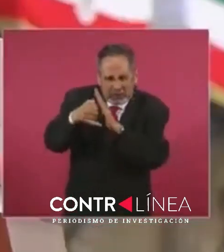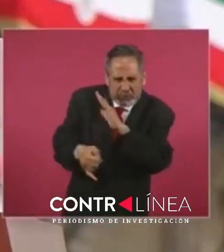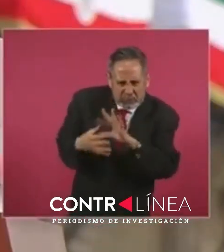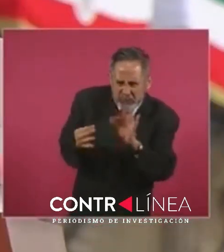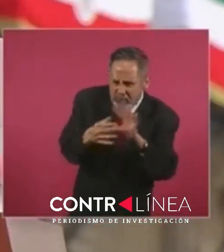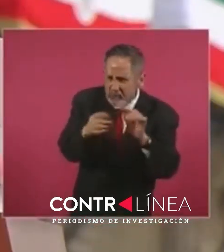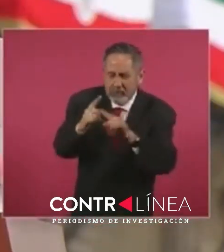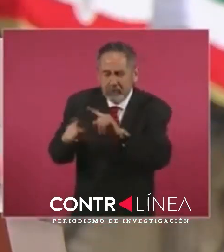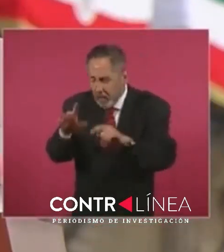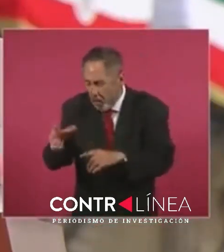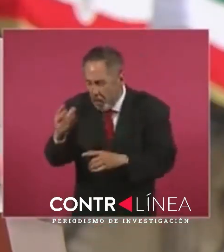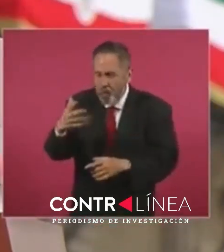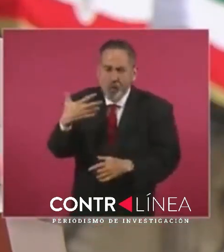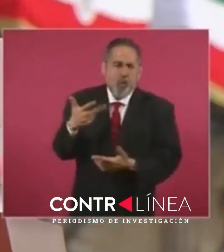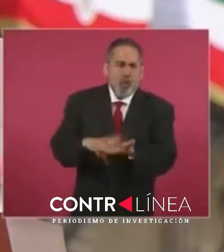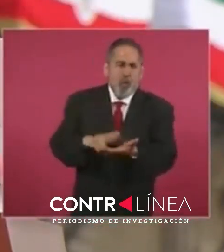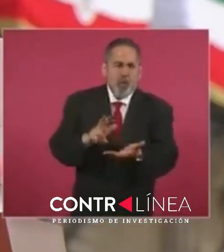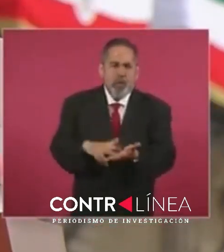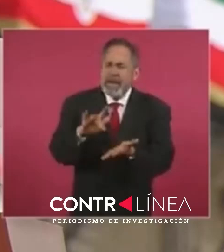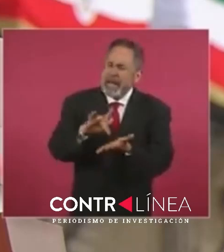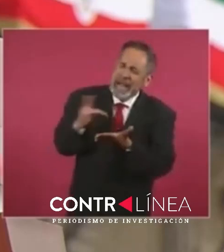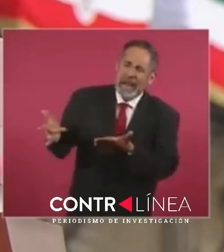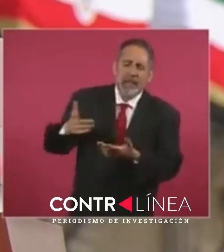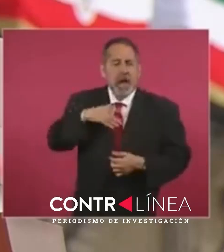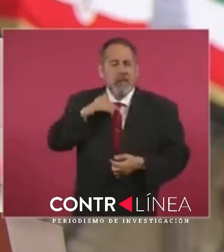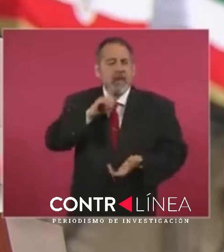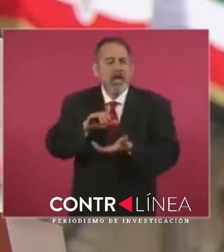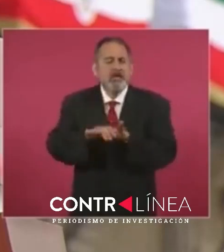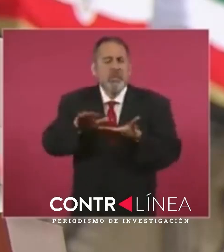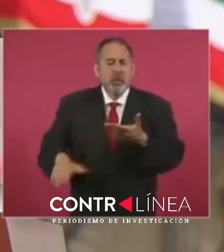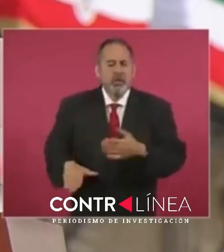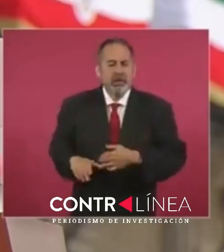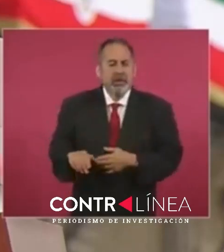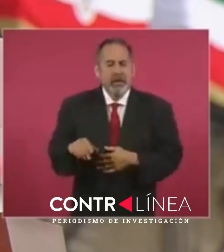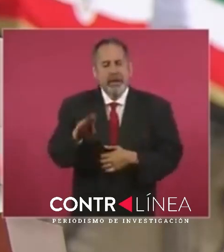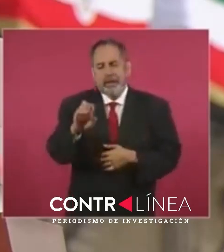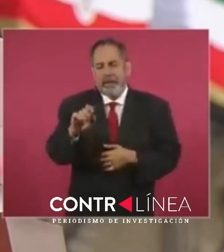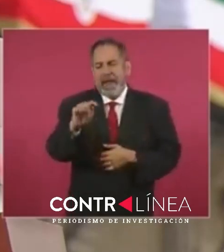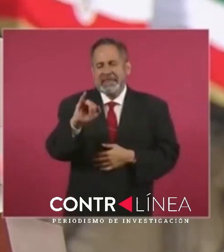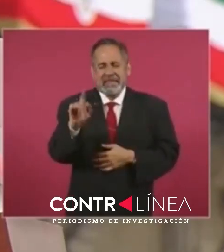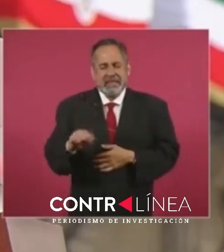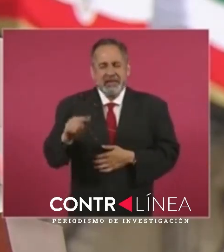documentales. Agradezco por ello a mi esposa Beatriz Gutiérrez